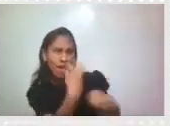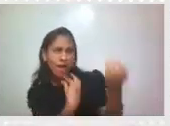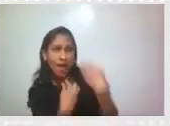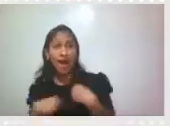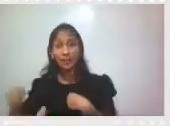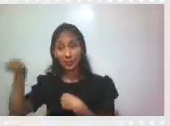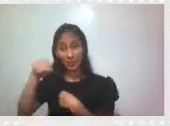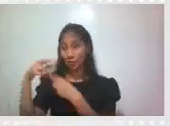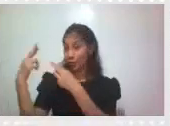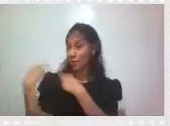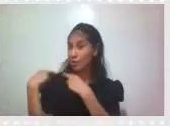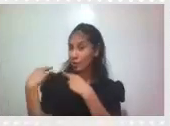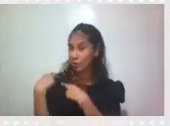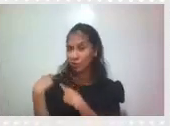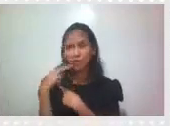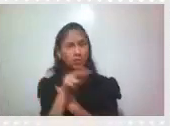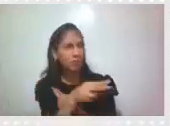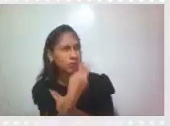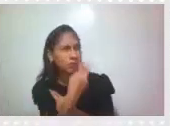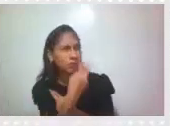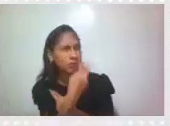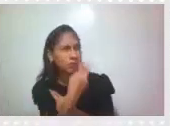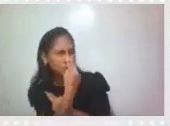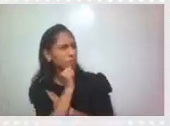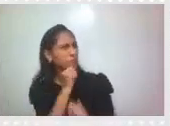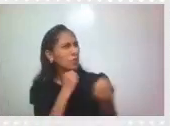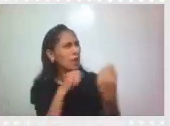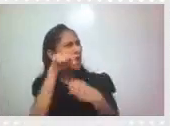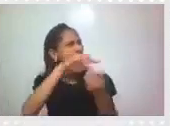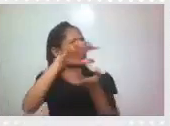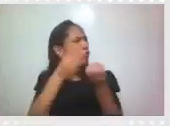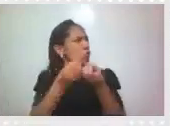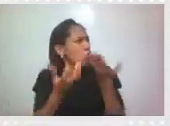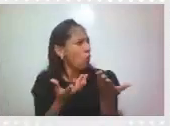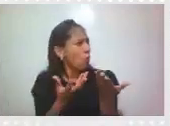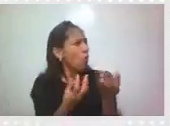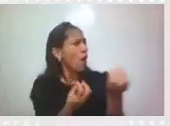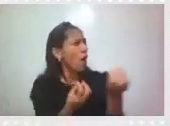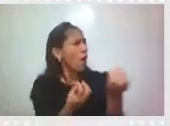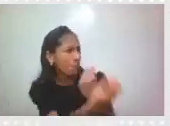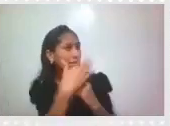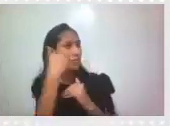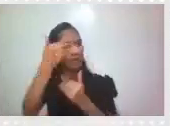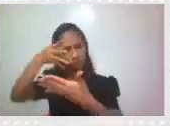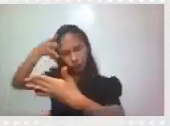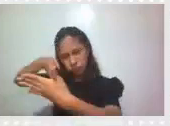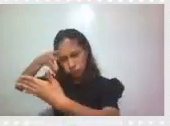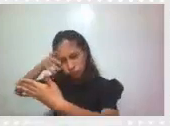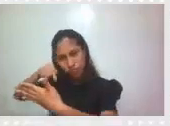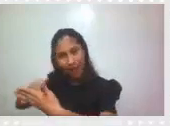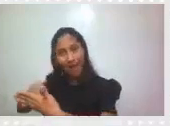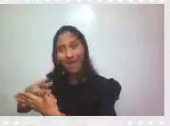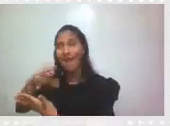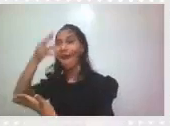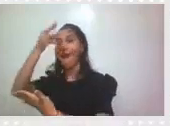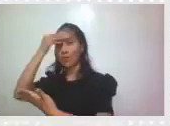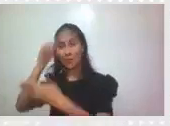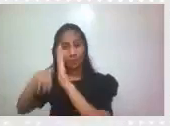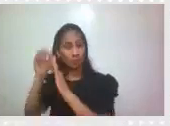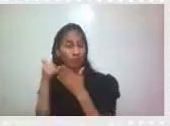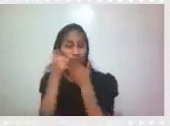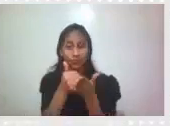información, puedan tener estudios mucho más sólidos y se puedan tomar mejores decisiones. Entonces, Estos son algunos